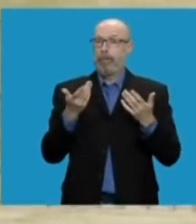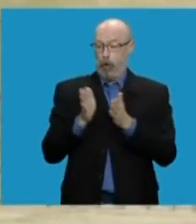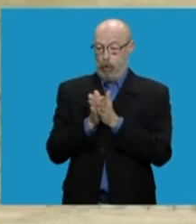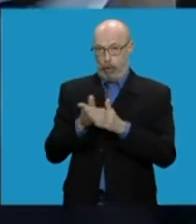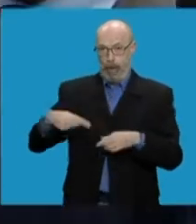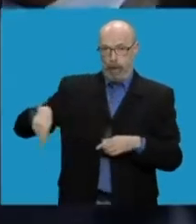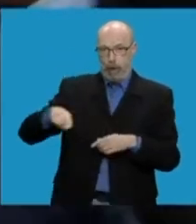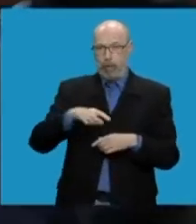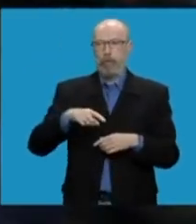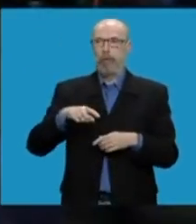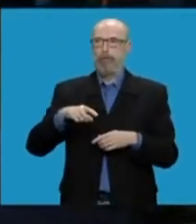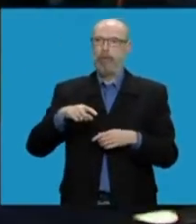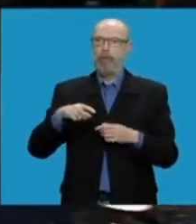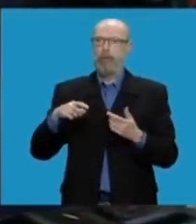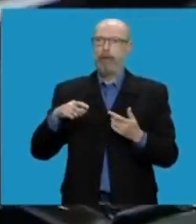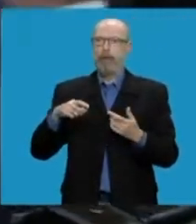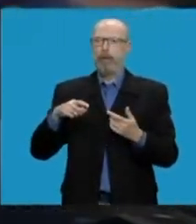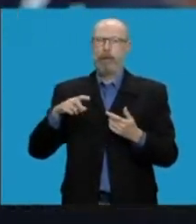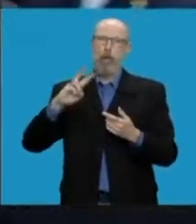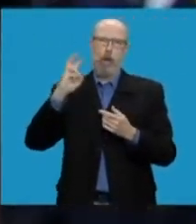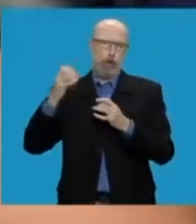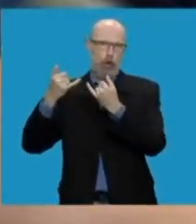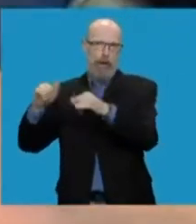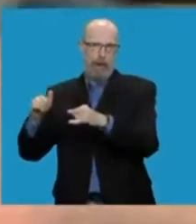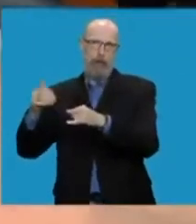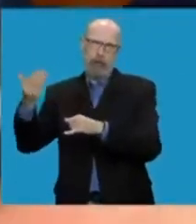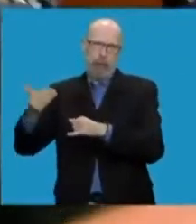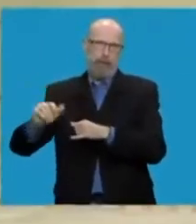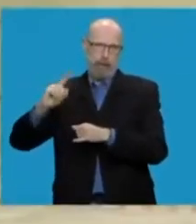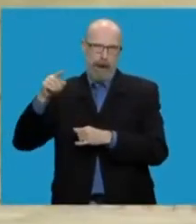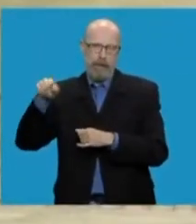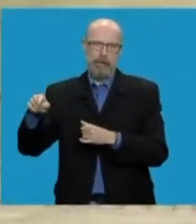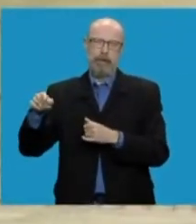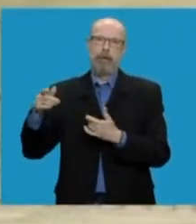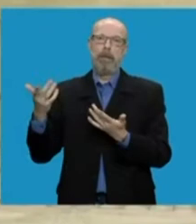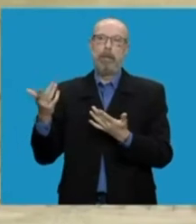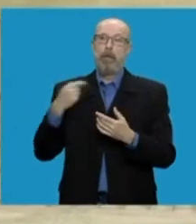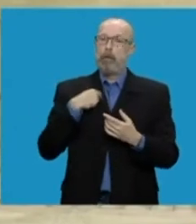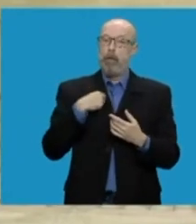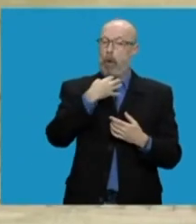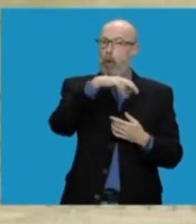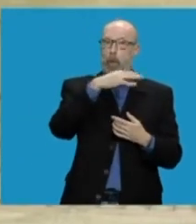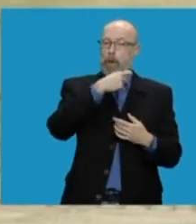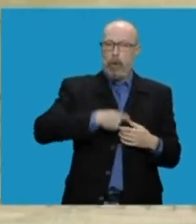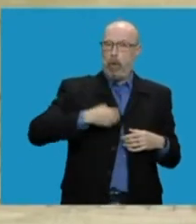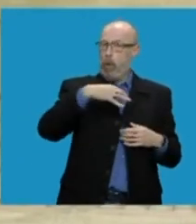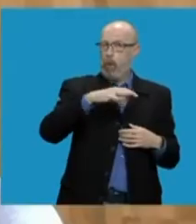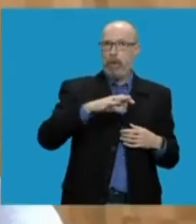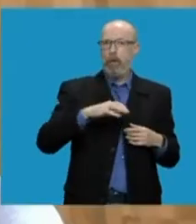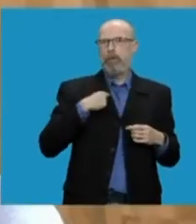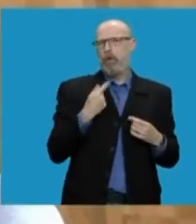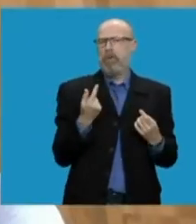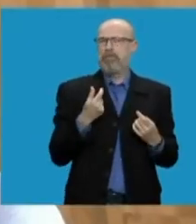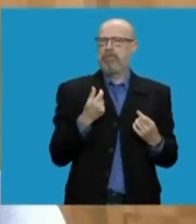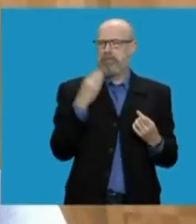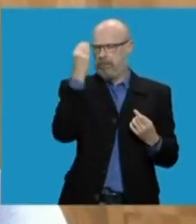estaban con el otro acto, que era, digamos, el importante del día, pero yo era el único que estaba aquí en ese momento. Fue una apuesta personal aquel